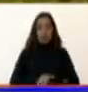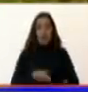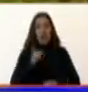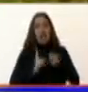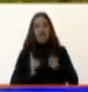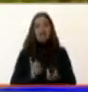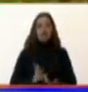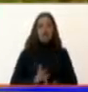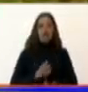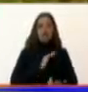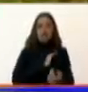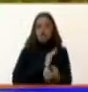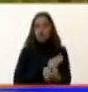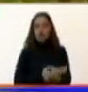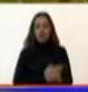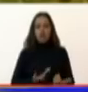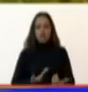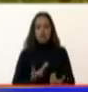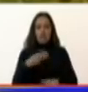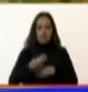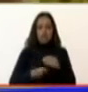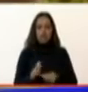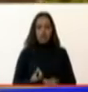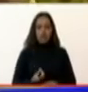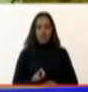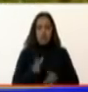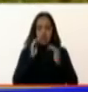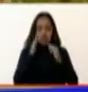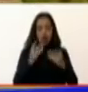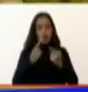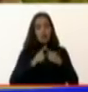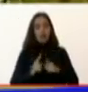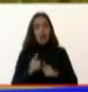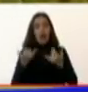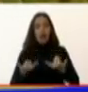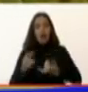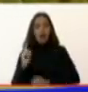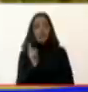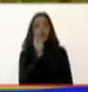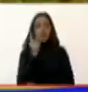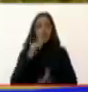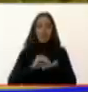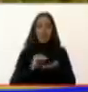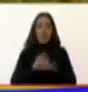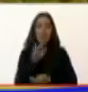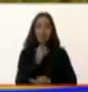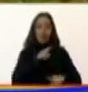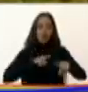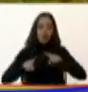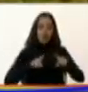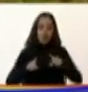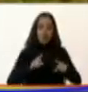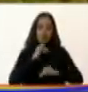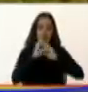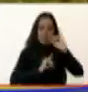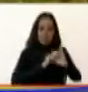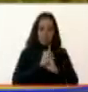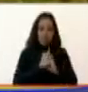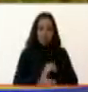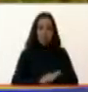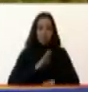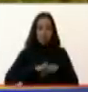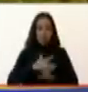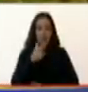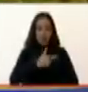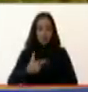valientes, puntuales, presidente. Pero ahora hay por primera vez una coordinación internacional, porque el enemigo